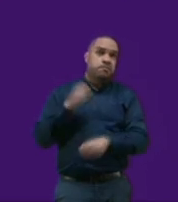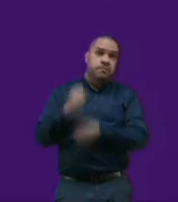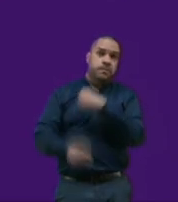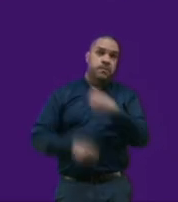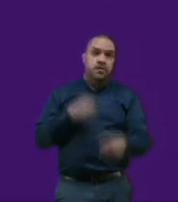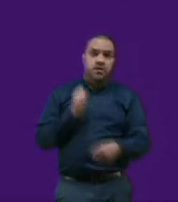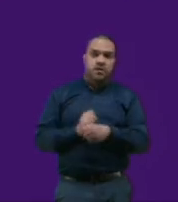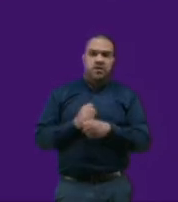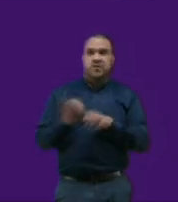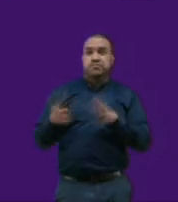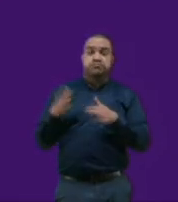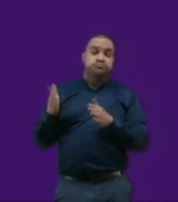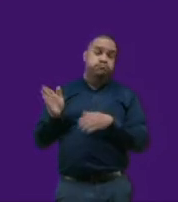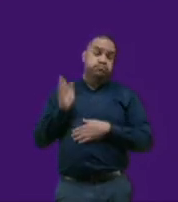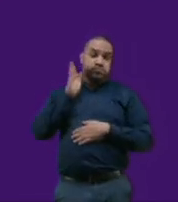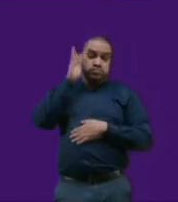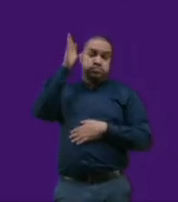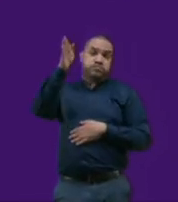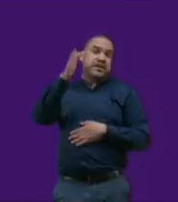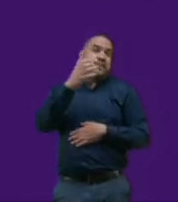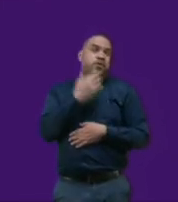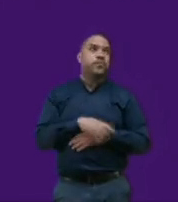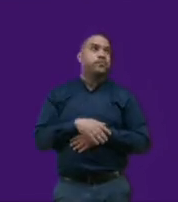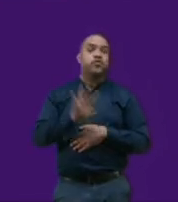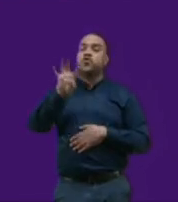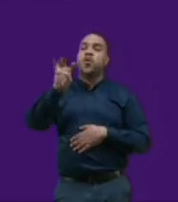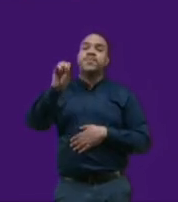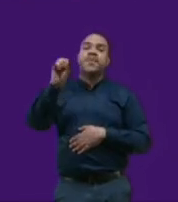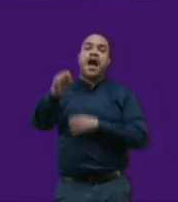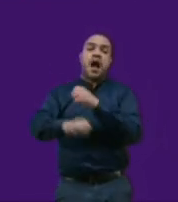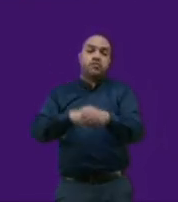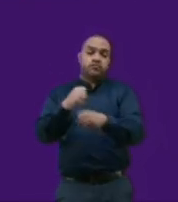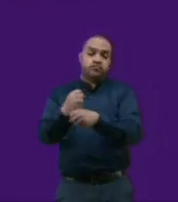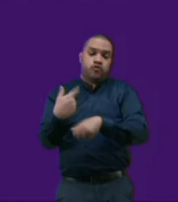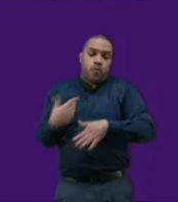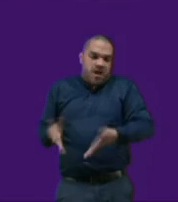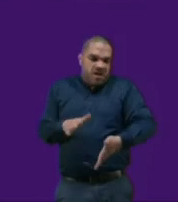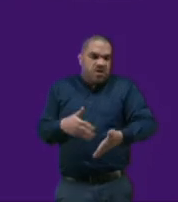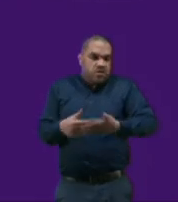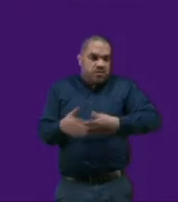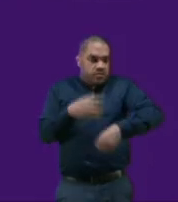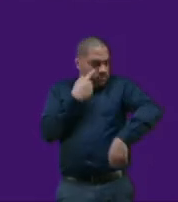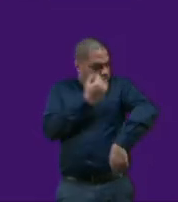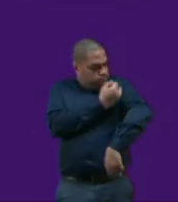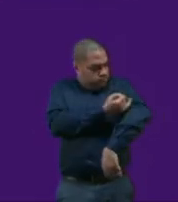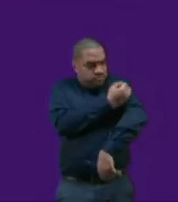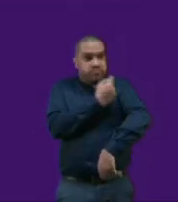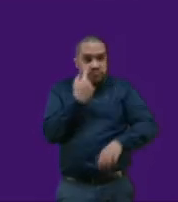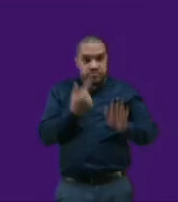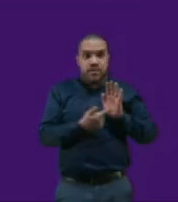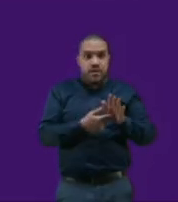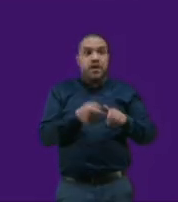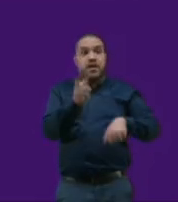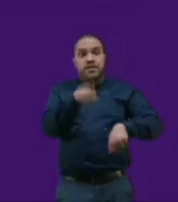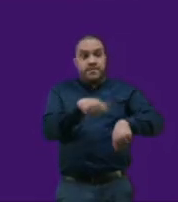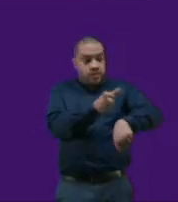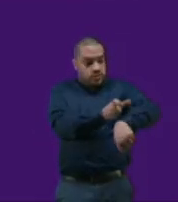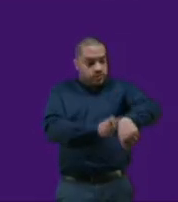Entonces, es conectar el mundo a través de las emociones. Y acá lo otro que manejo yo es un dispositivo